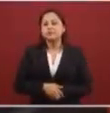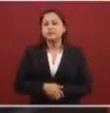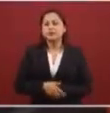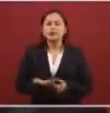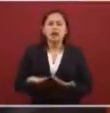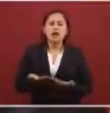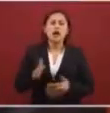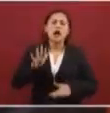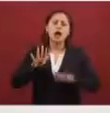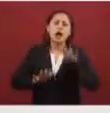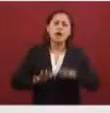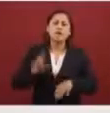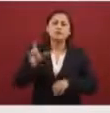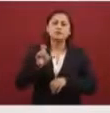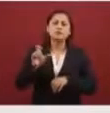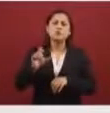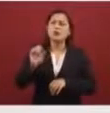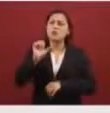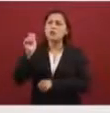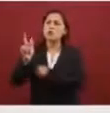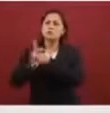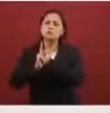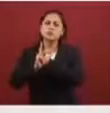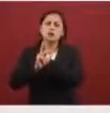una competencia internacional.